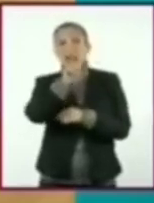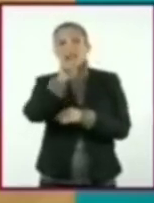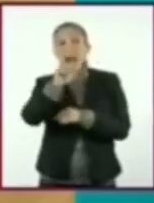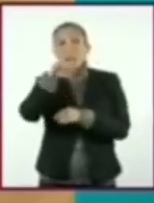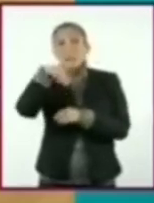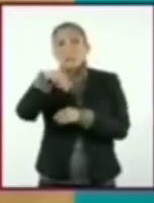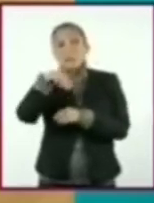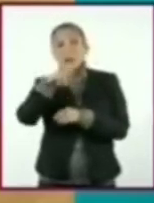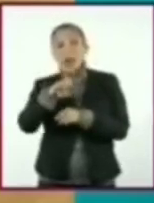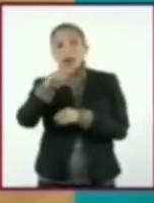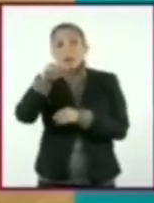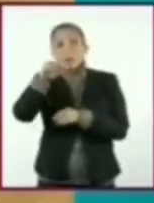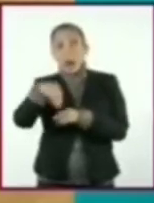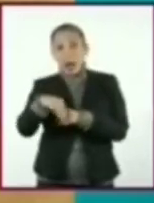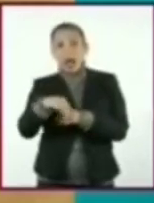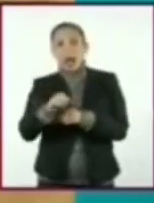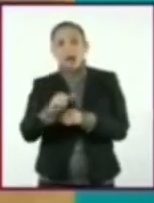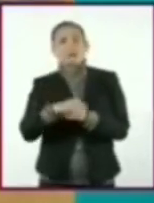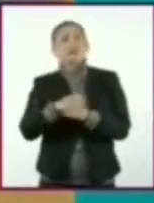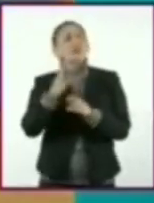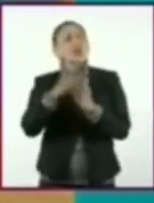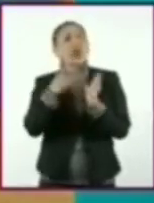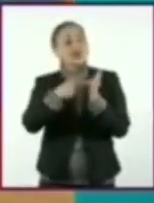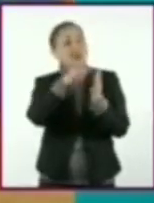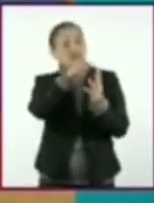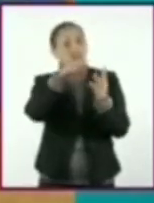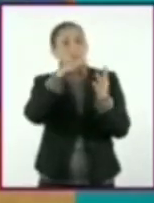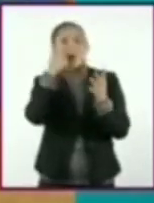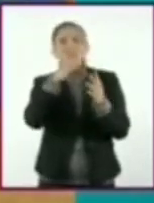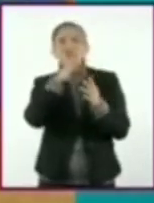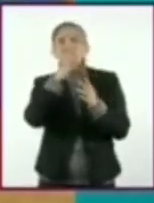na, ma. ¿Qué, para qué repites esto? Bueno,